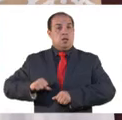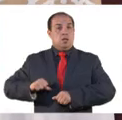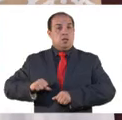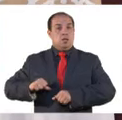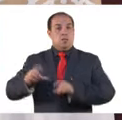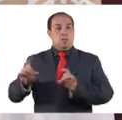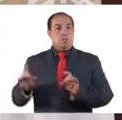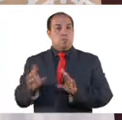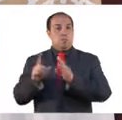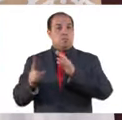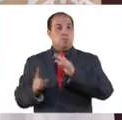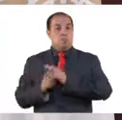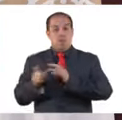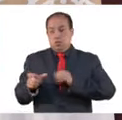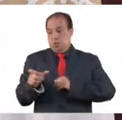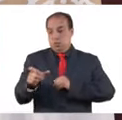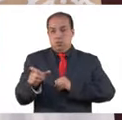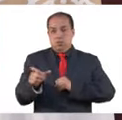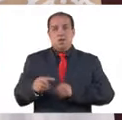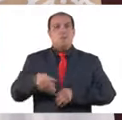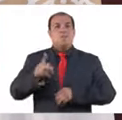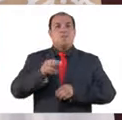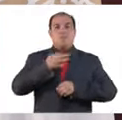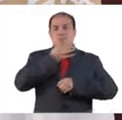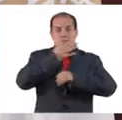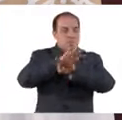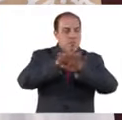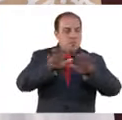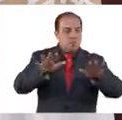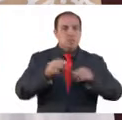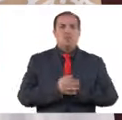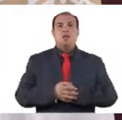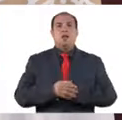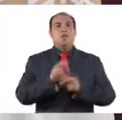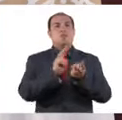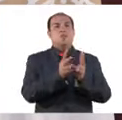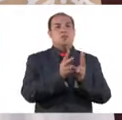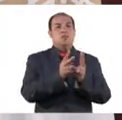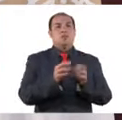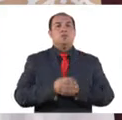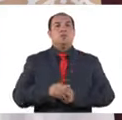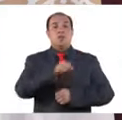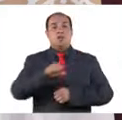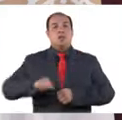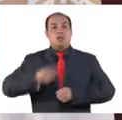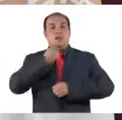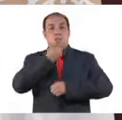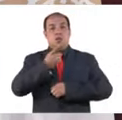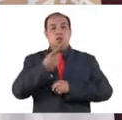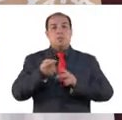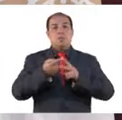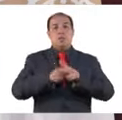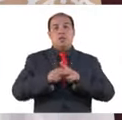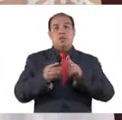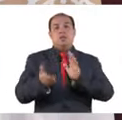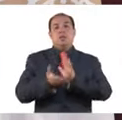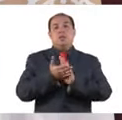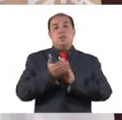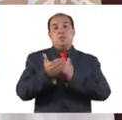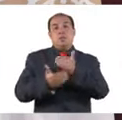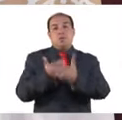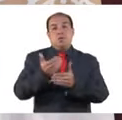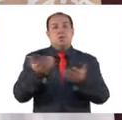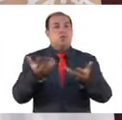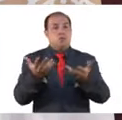los vecinos, no nos informaron a nosotros. Nosotros así ya se lo transmitimos a los vecinos y dijo la alcaldía que repondría el proceso porque pues no se había hecho